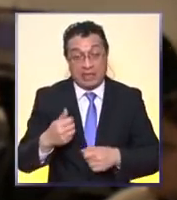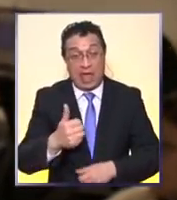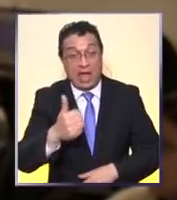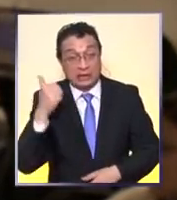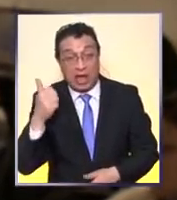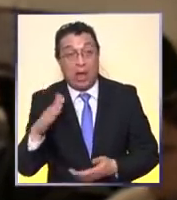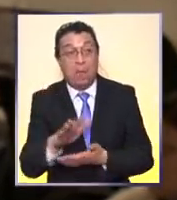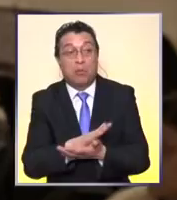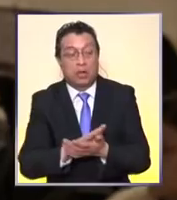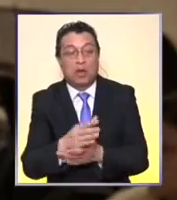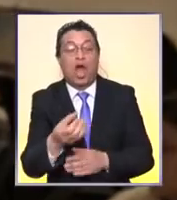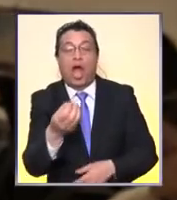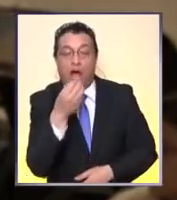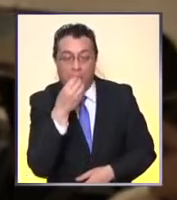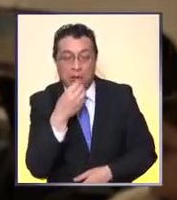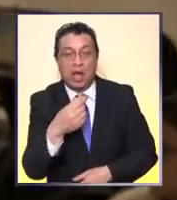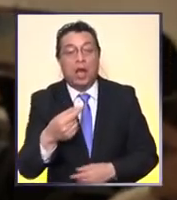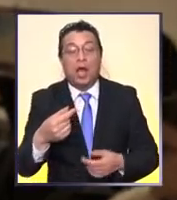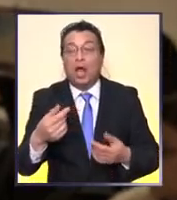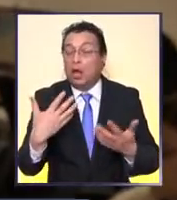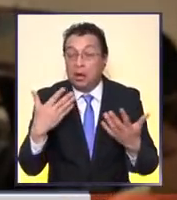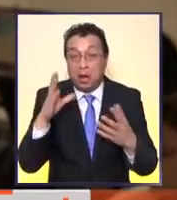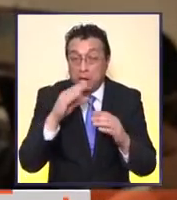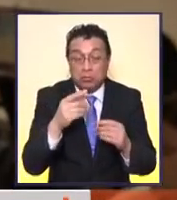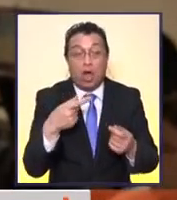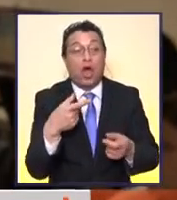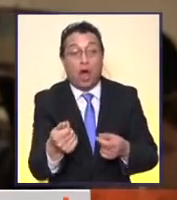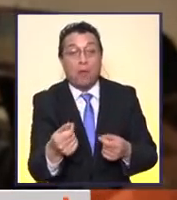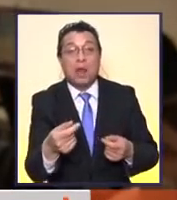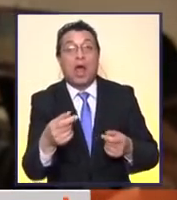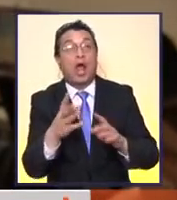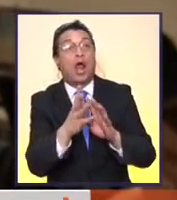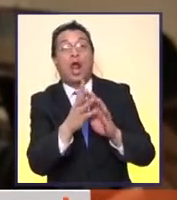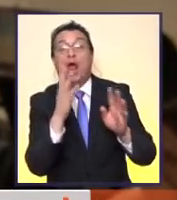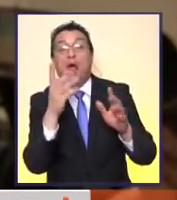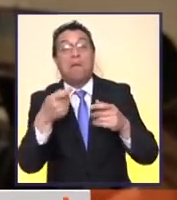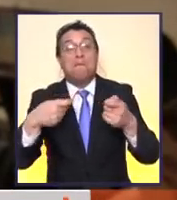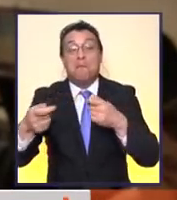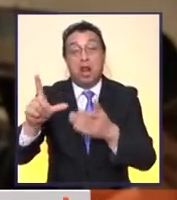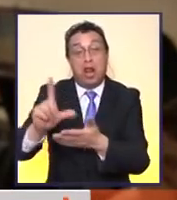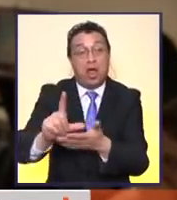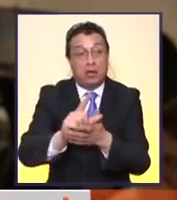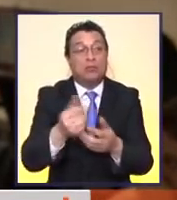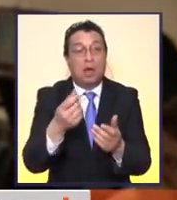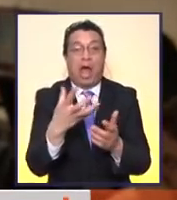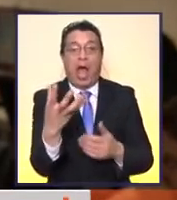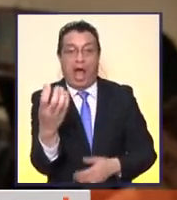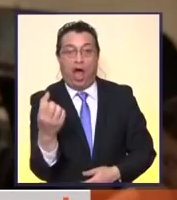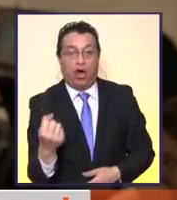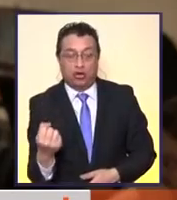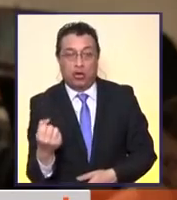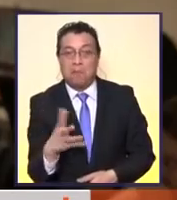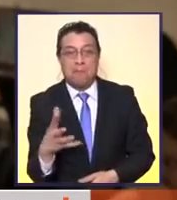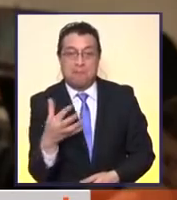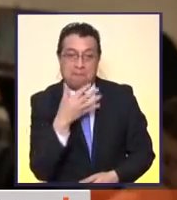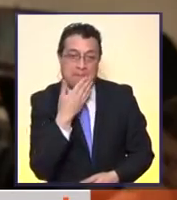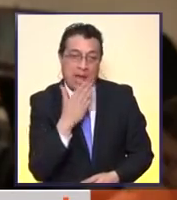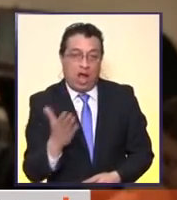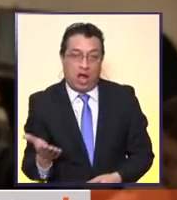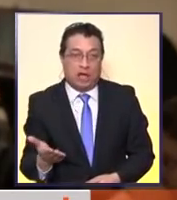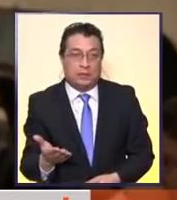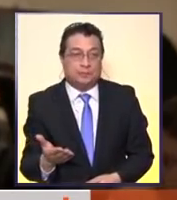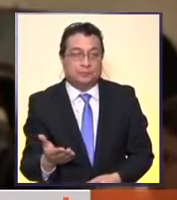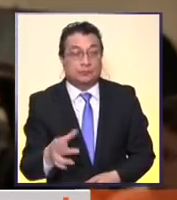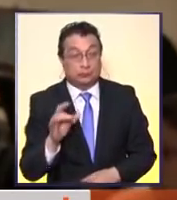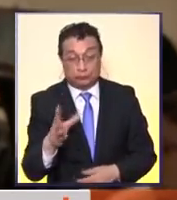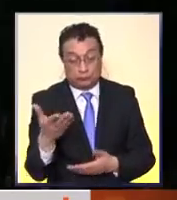es por ejemplo salir a comer a cenar comprar en tiendas en todo eso va a encontrar un ahorro lo va a encontrar más conveniente solo